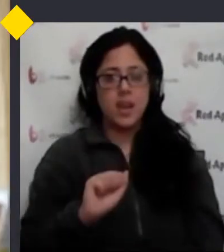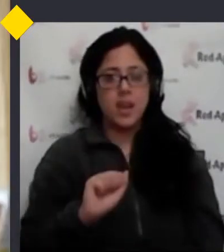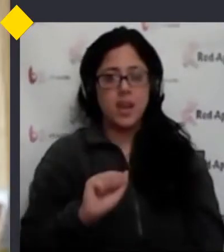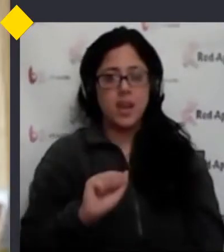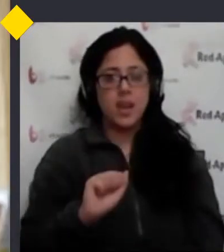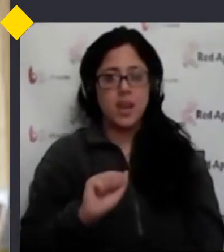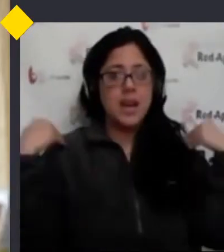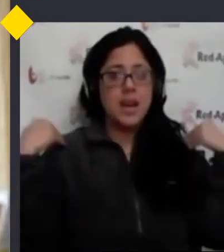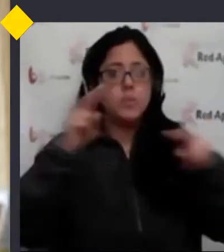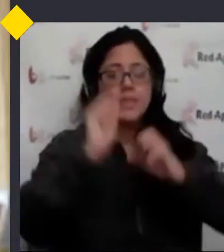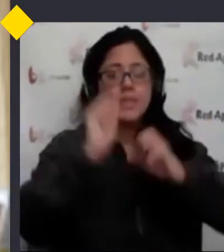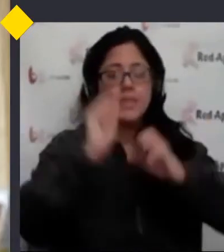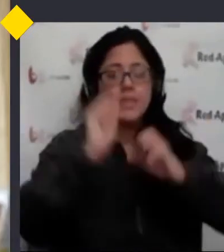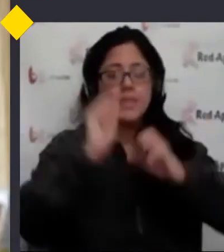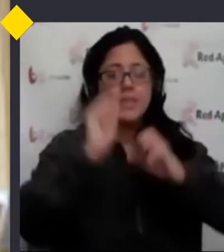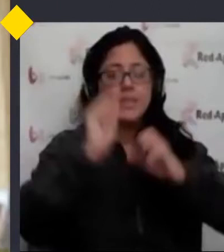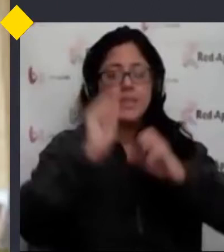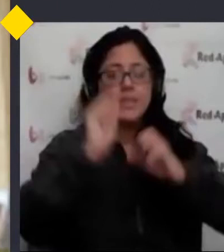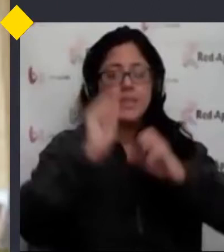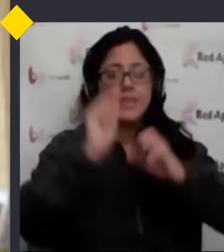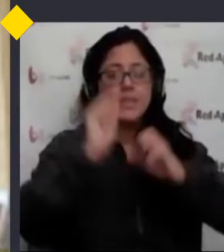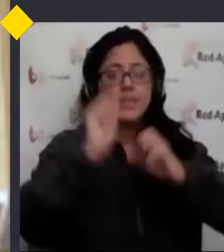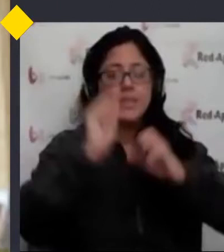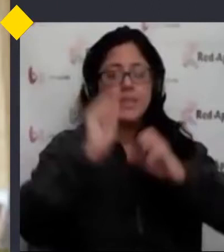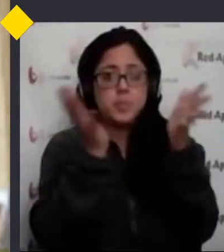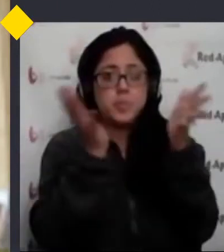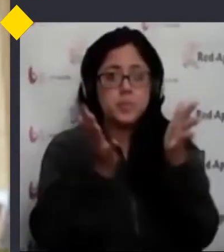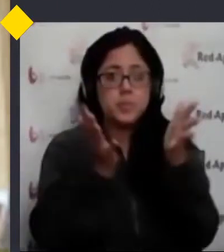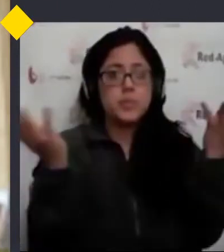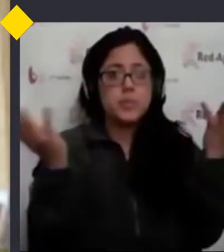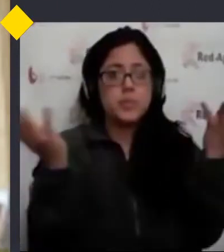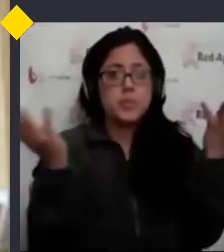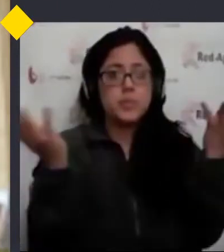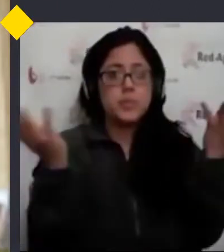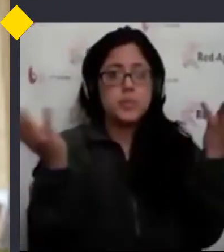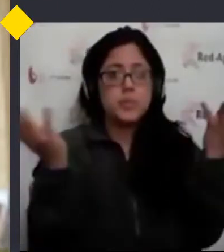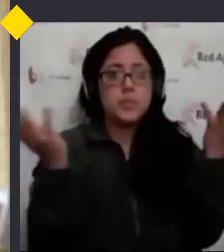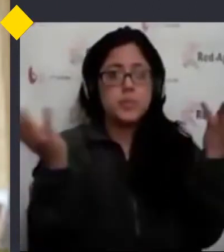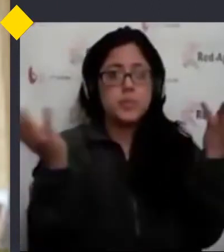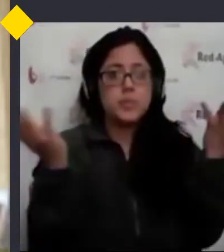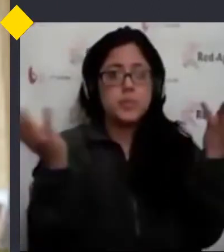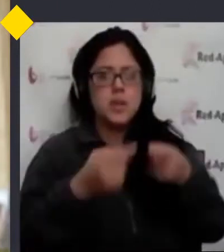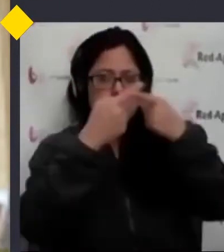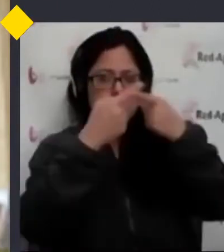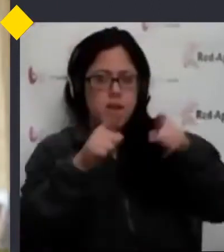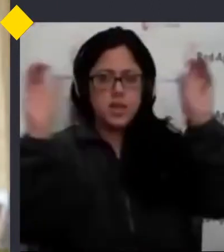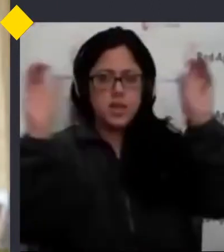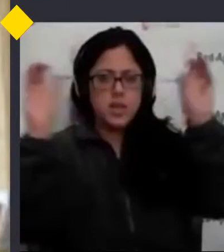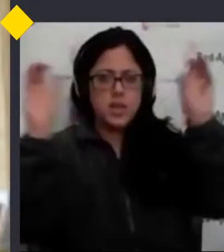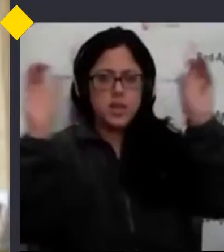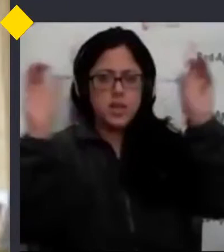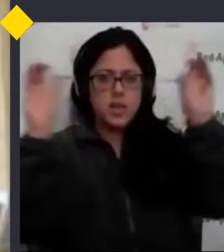empresa para poder potenciar el cómo obtener esta riqueza de las distintas perspectivas que tienen